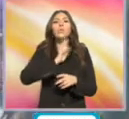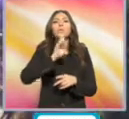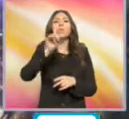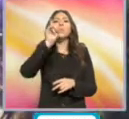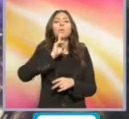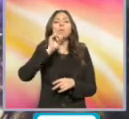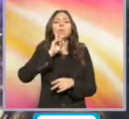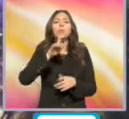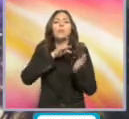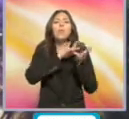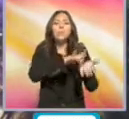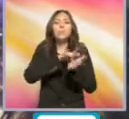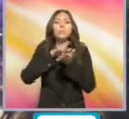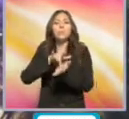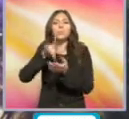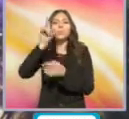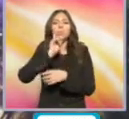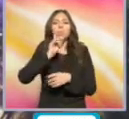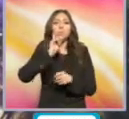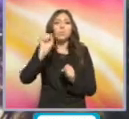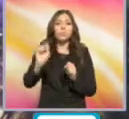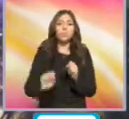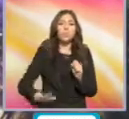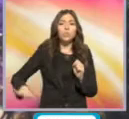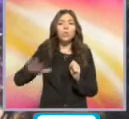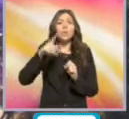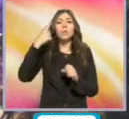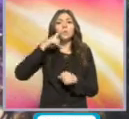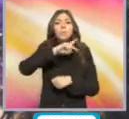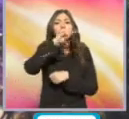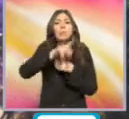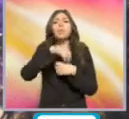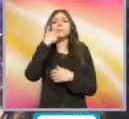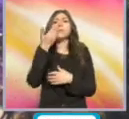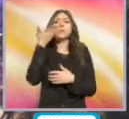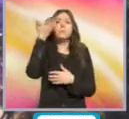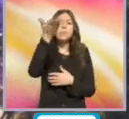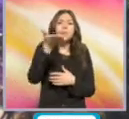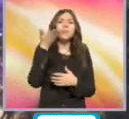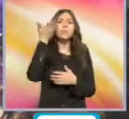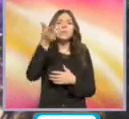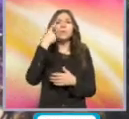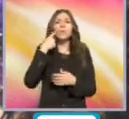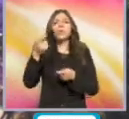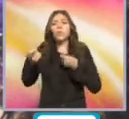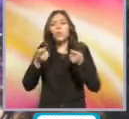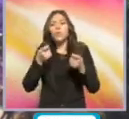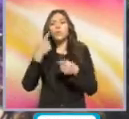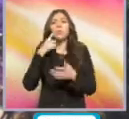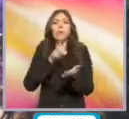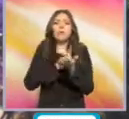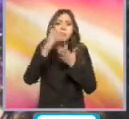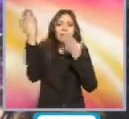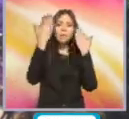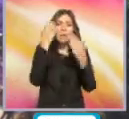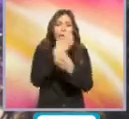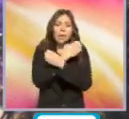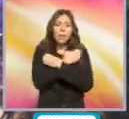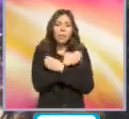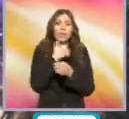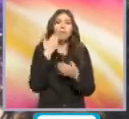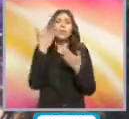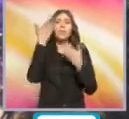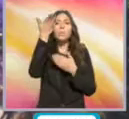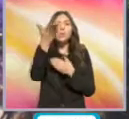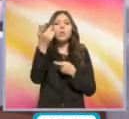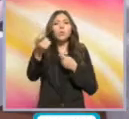tenían mucho auge en el sureste del país, que estaban pidiendo el derecho a su control de la fertilidad y el derecho a la educación. Recordemos que las mujeres